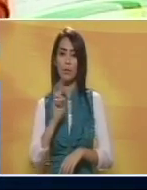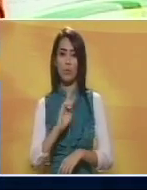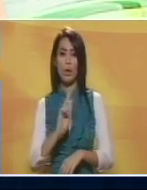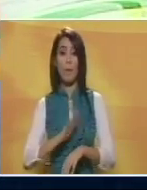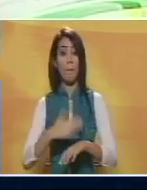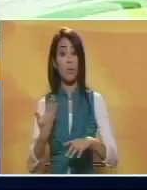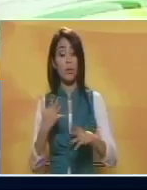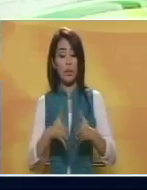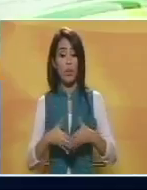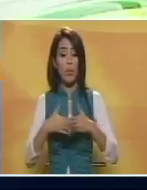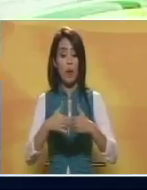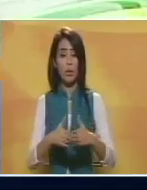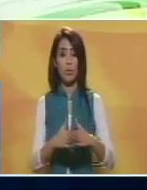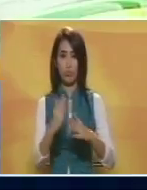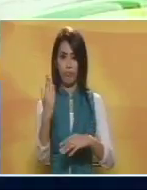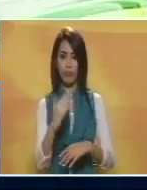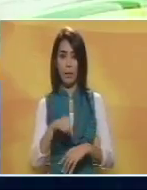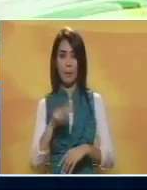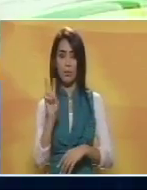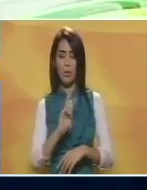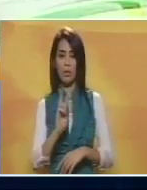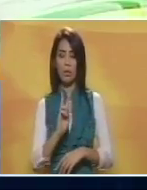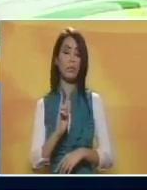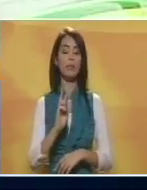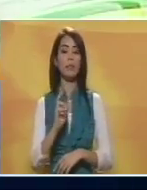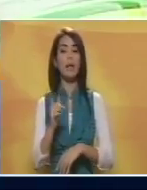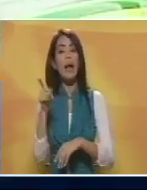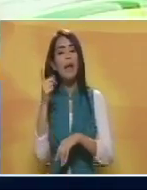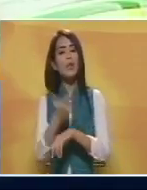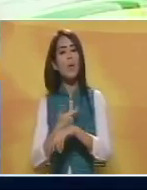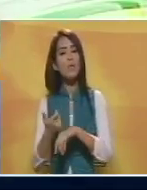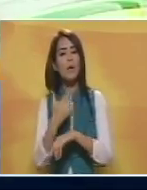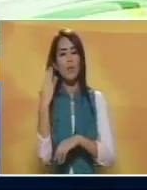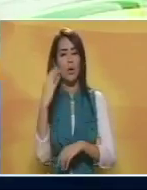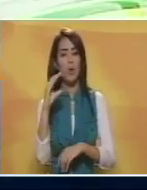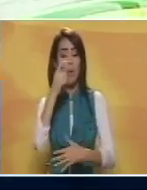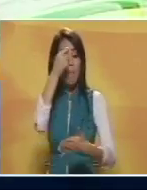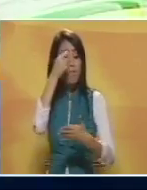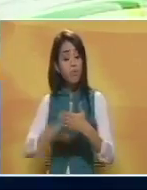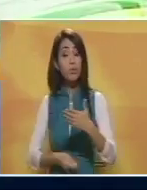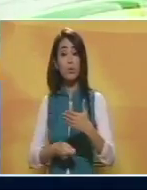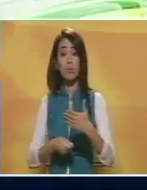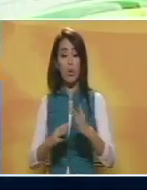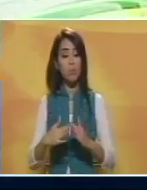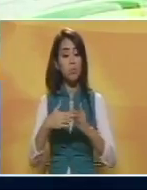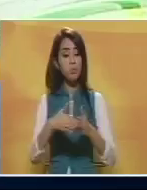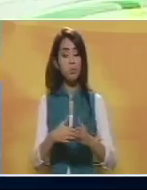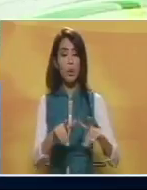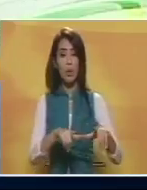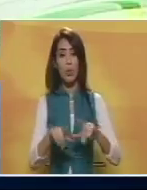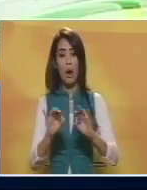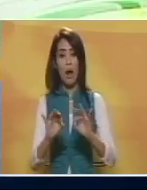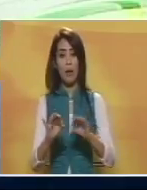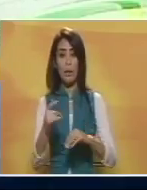porque los barcos que la traían, el gobierno de Colombia le prohibió salir de puerto colombiano